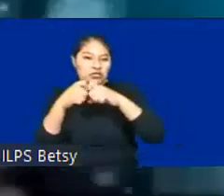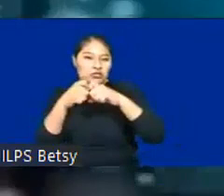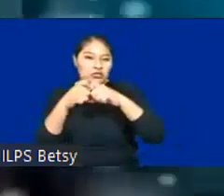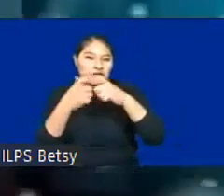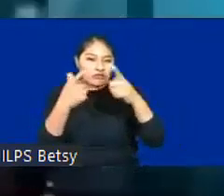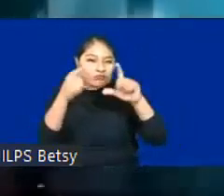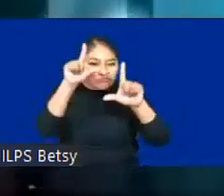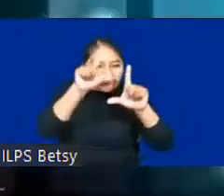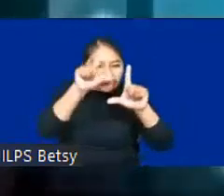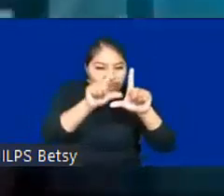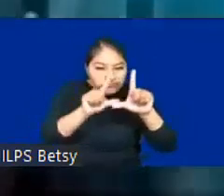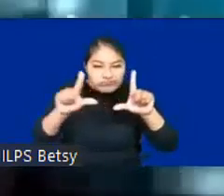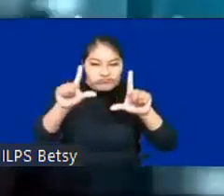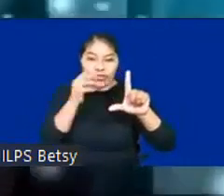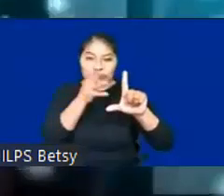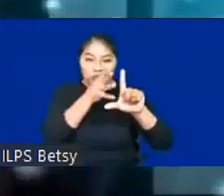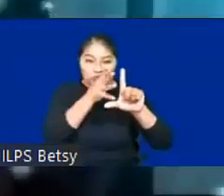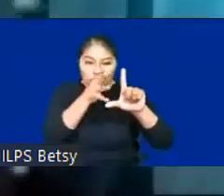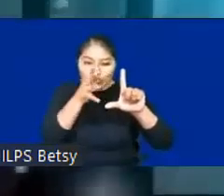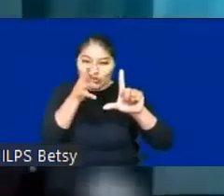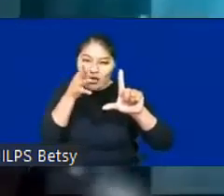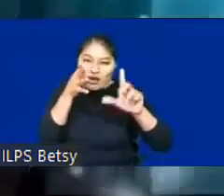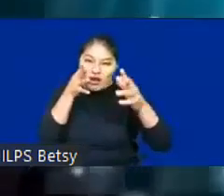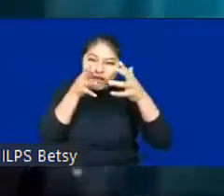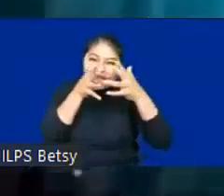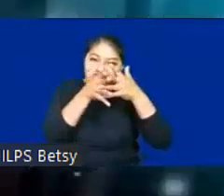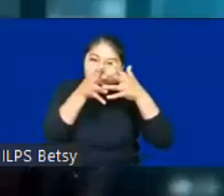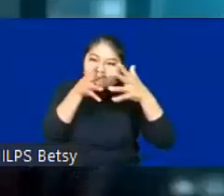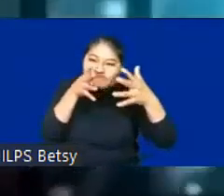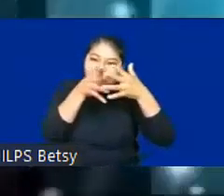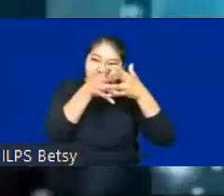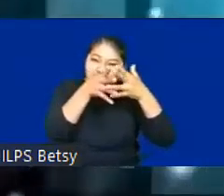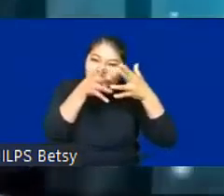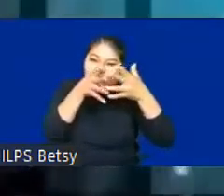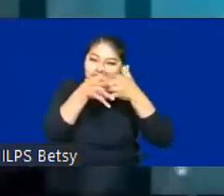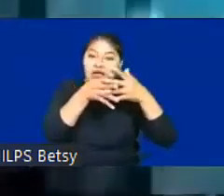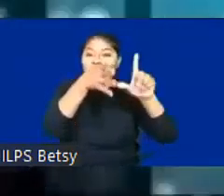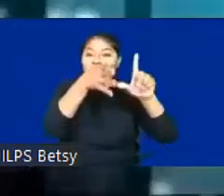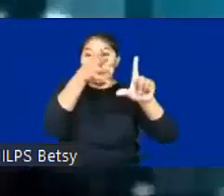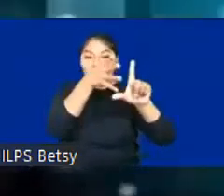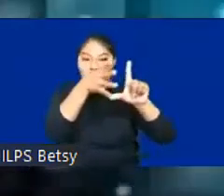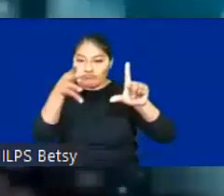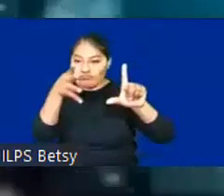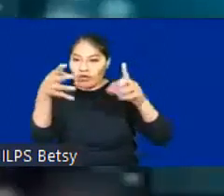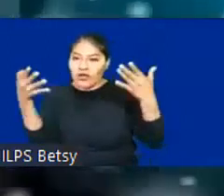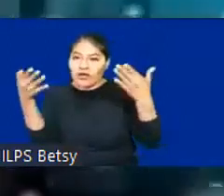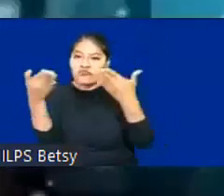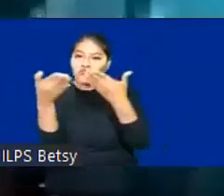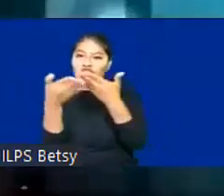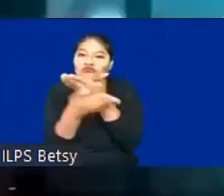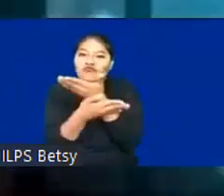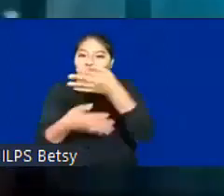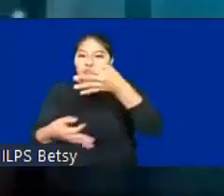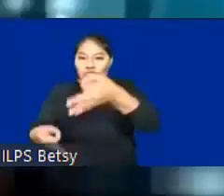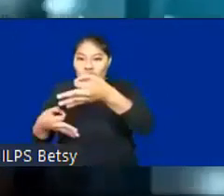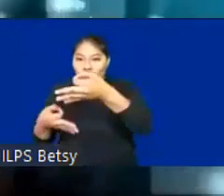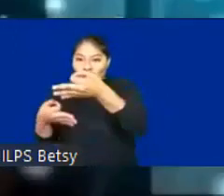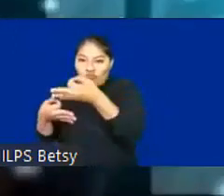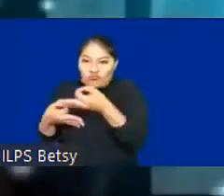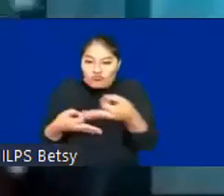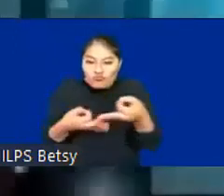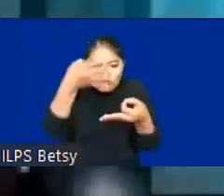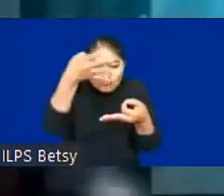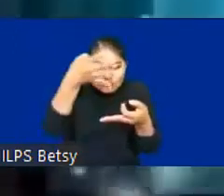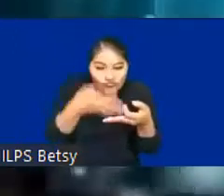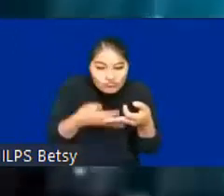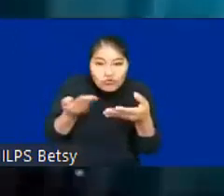que me permite es validar la autenticidad del documento. Entonces, todos los documentos